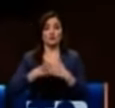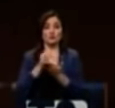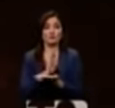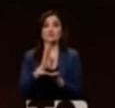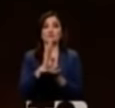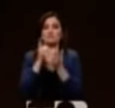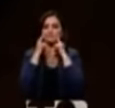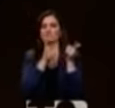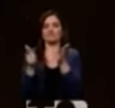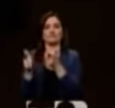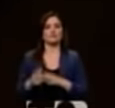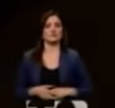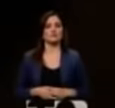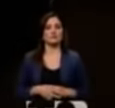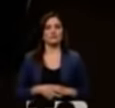barrio.